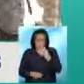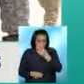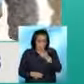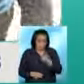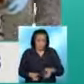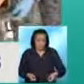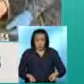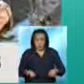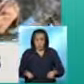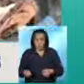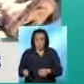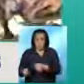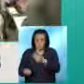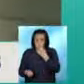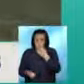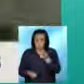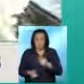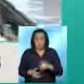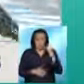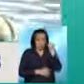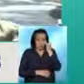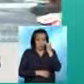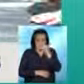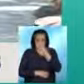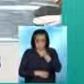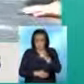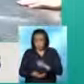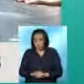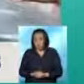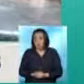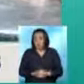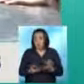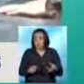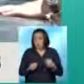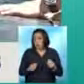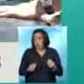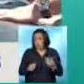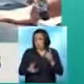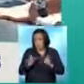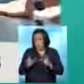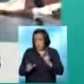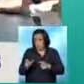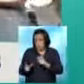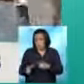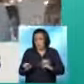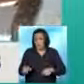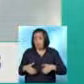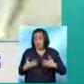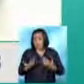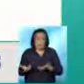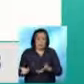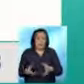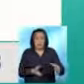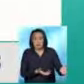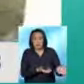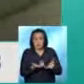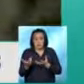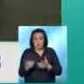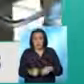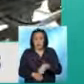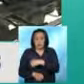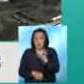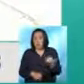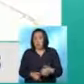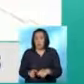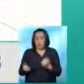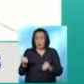estas imágenes que hemos registrado con nuestro camarógrafo Cristian Luque cómo las personas pues son evacuadas rápidamente y llevadas a